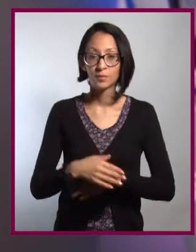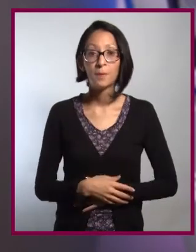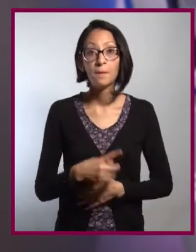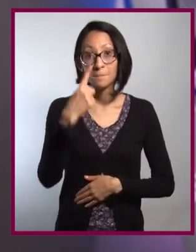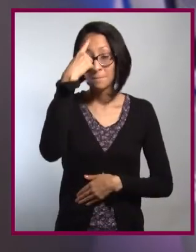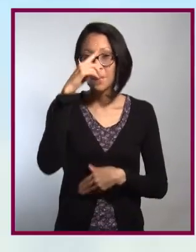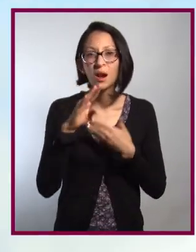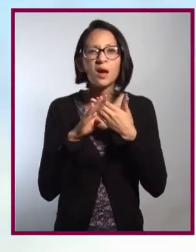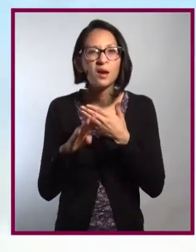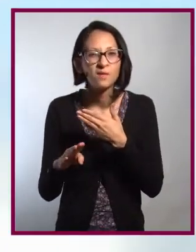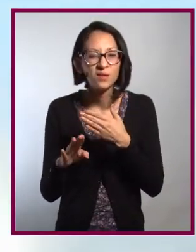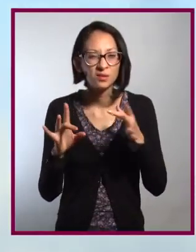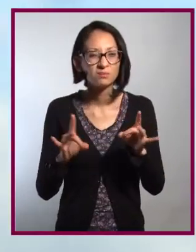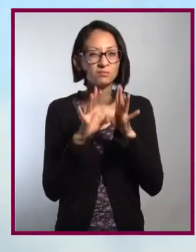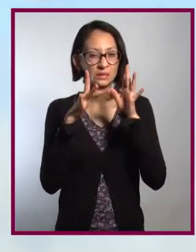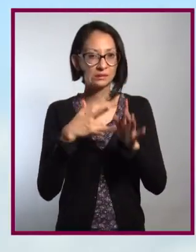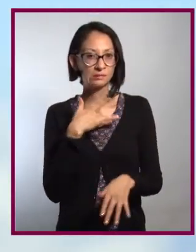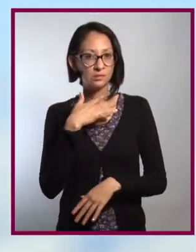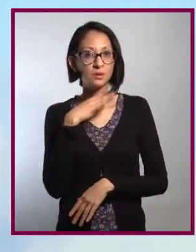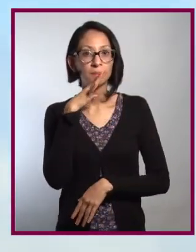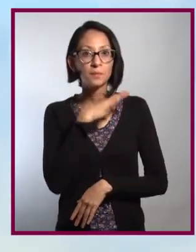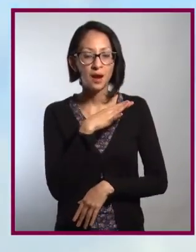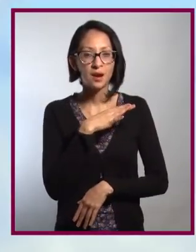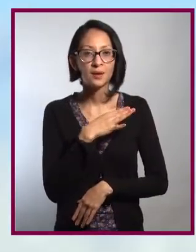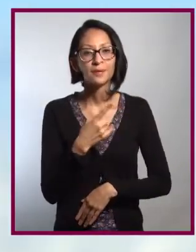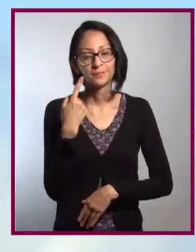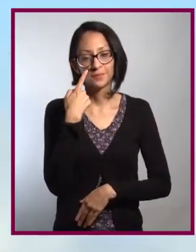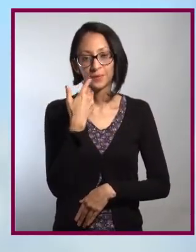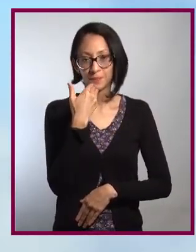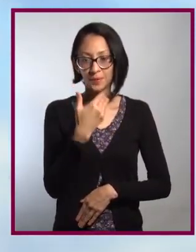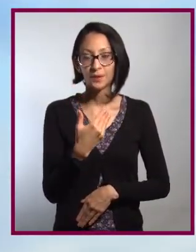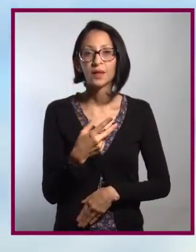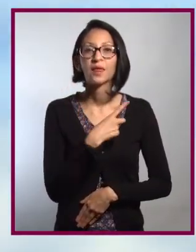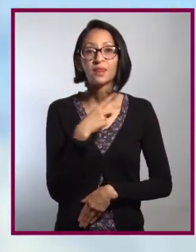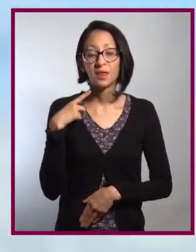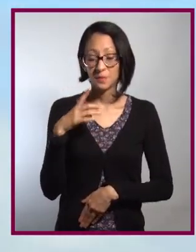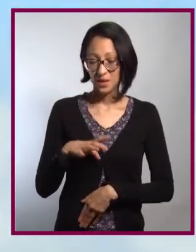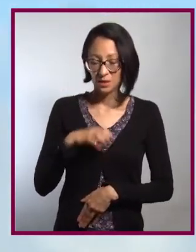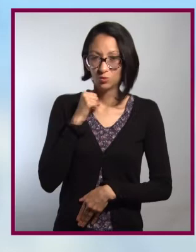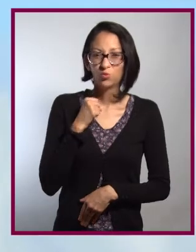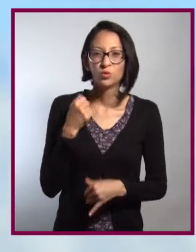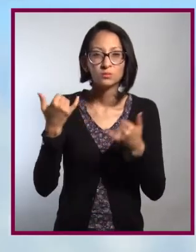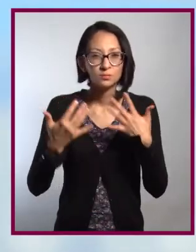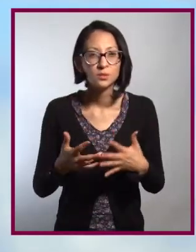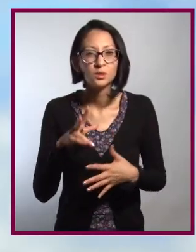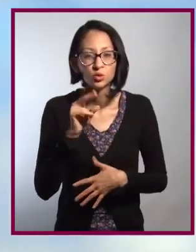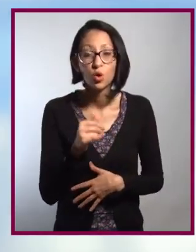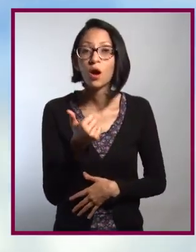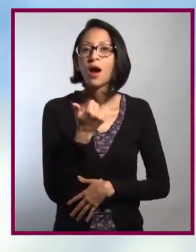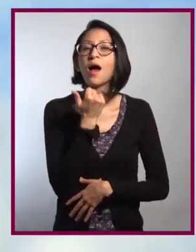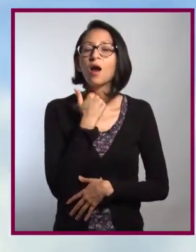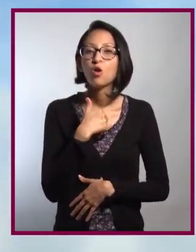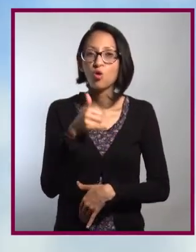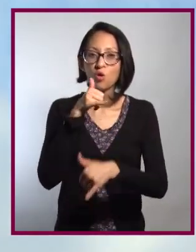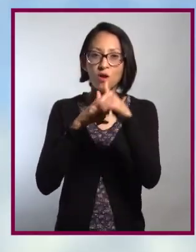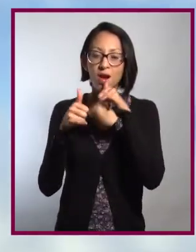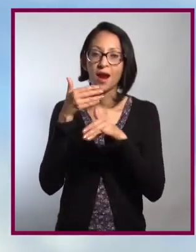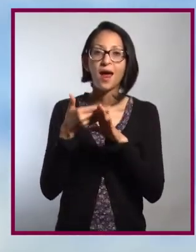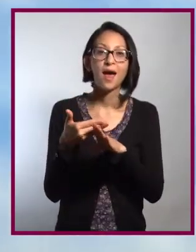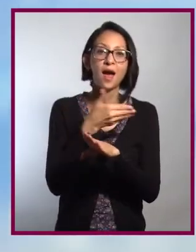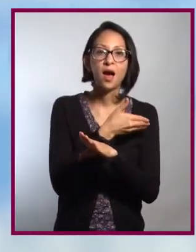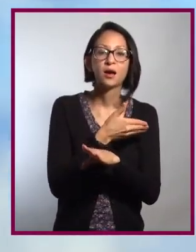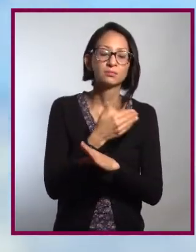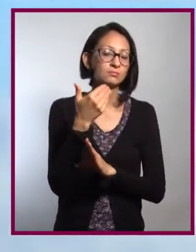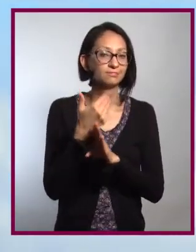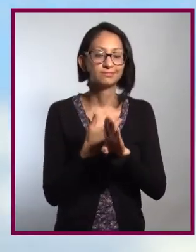es aconsejable dividir el ascenso en partes, evitar esfuerzos excesivos y el consumo de alcohol durante las 24 horas anteriores